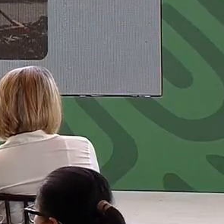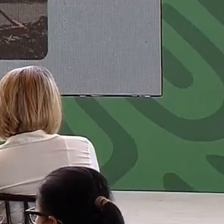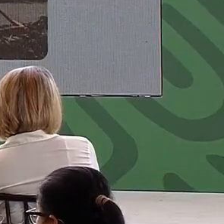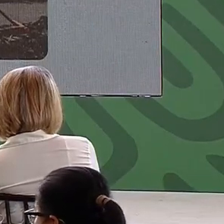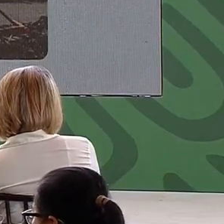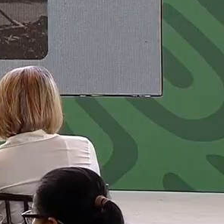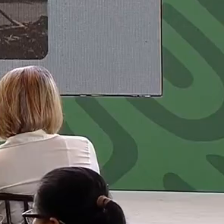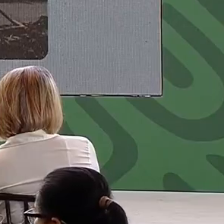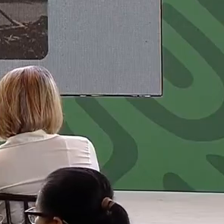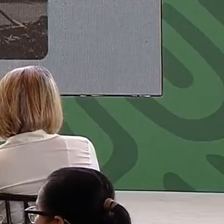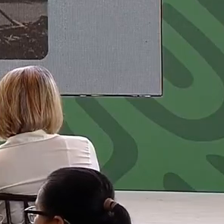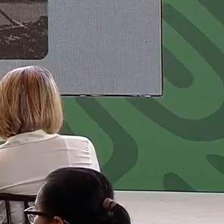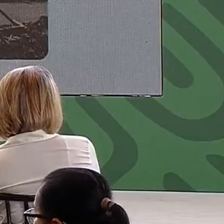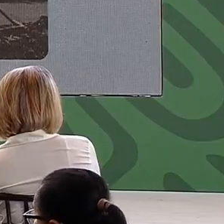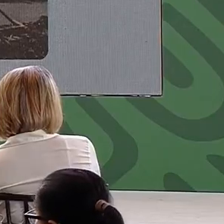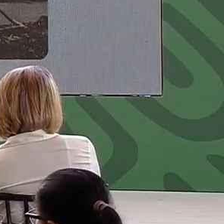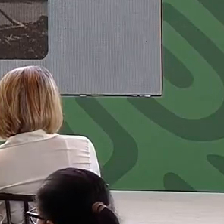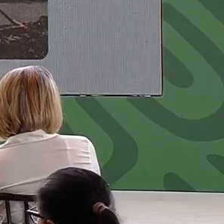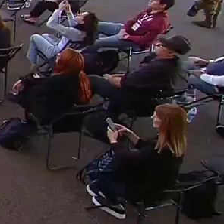Esta cifra